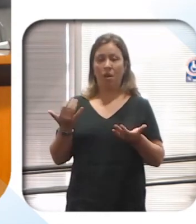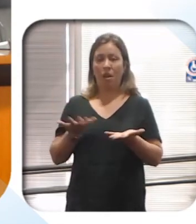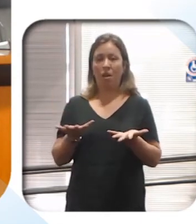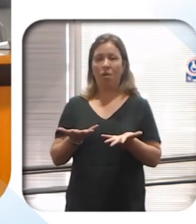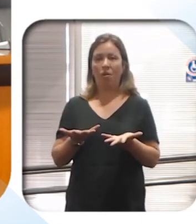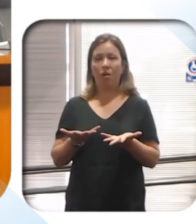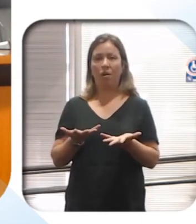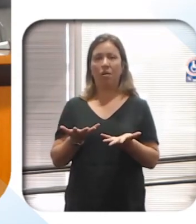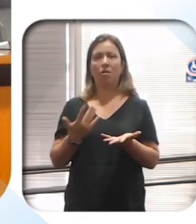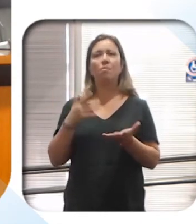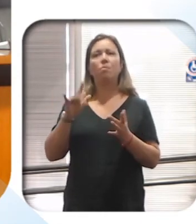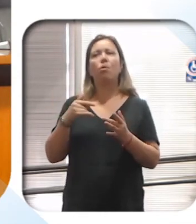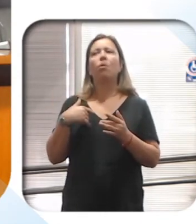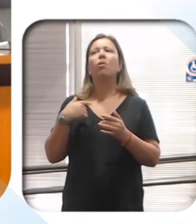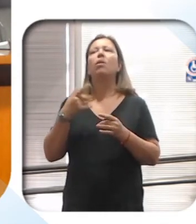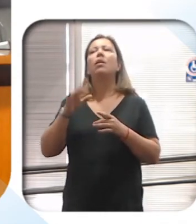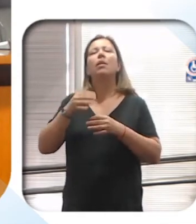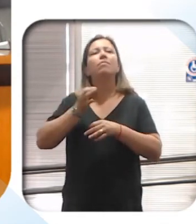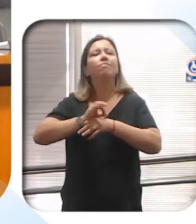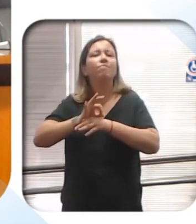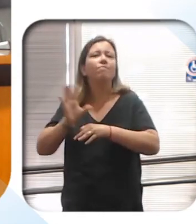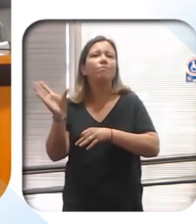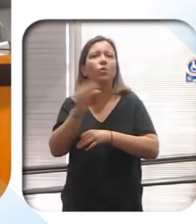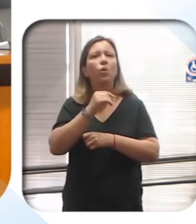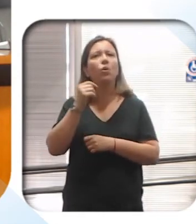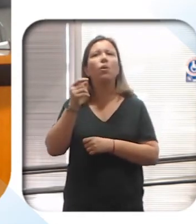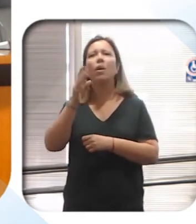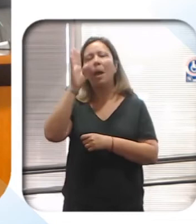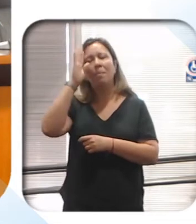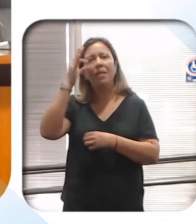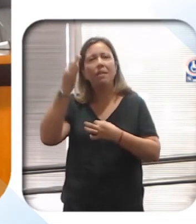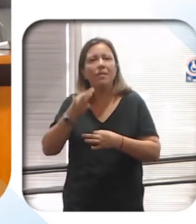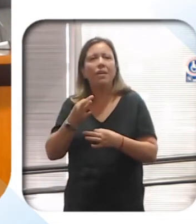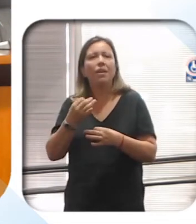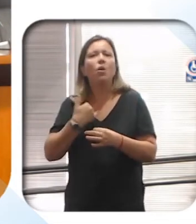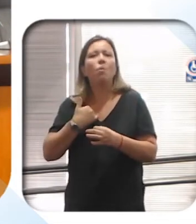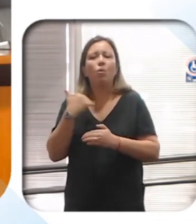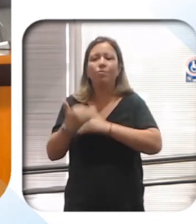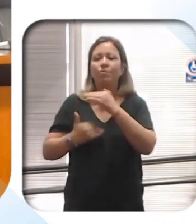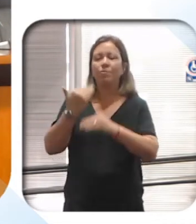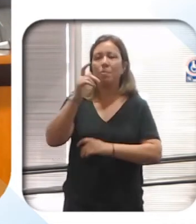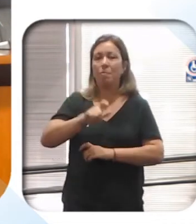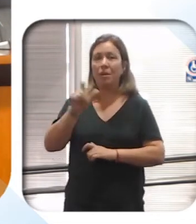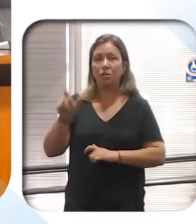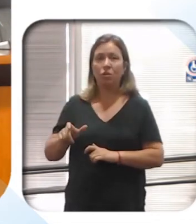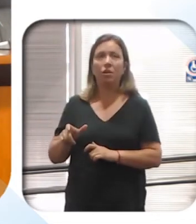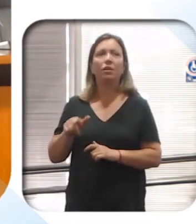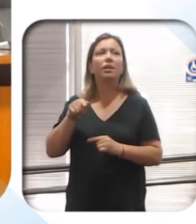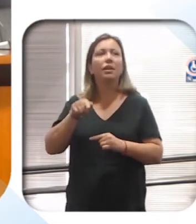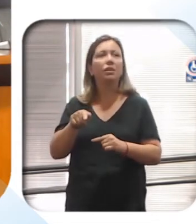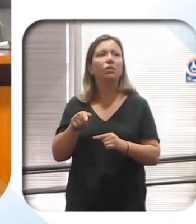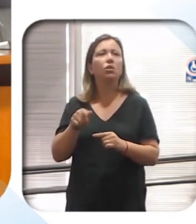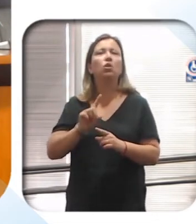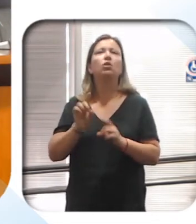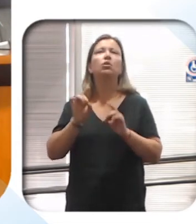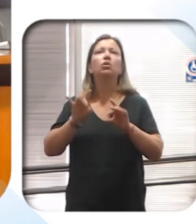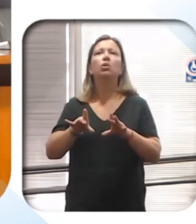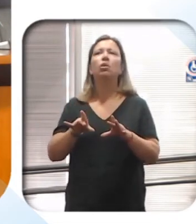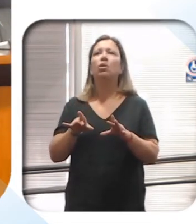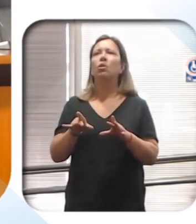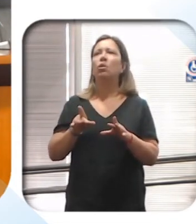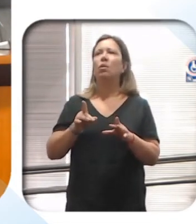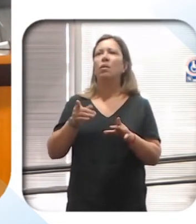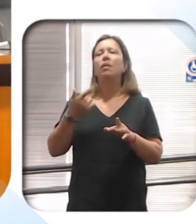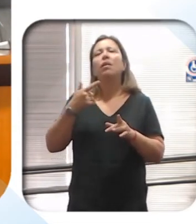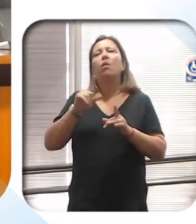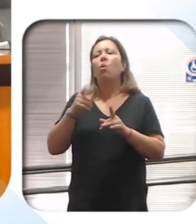en clave de formación y pensando en desarrollo para la gente, implica la posibilidad, no solo que quien